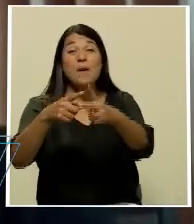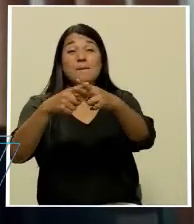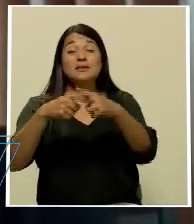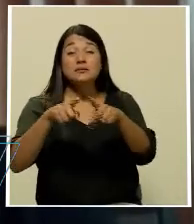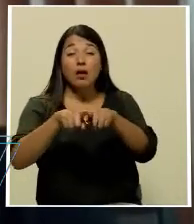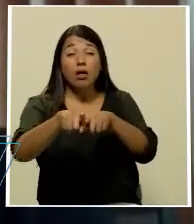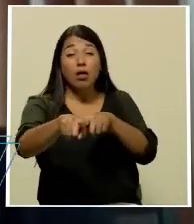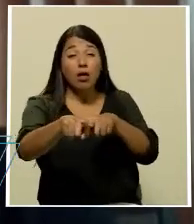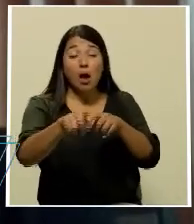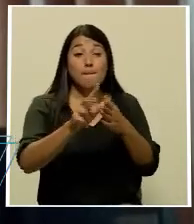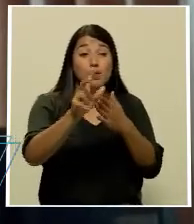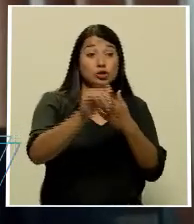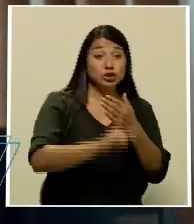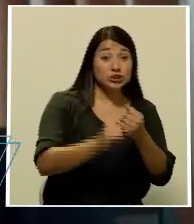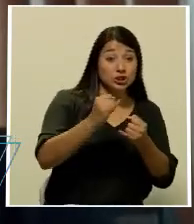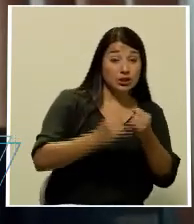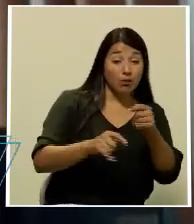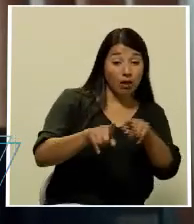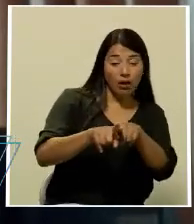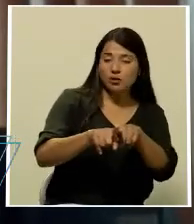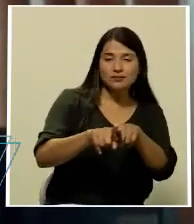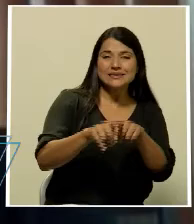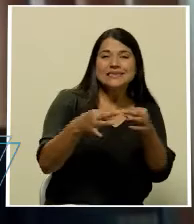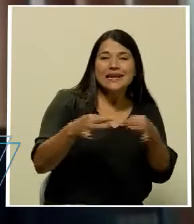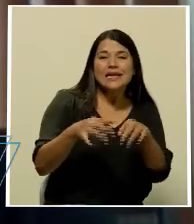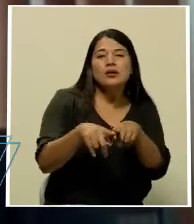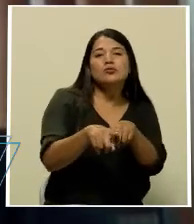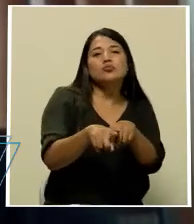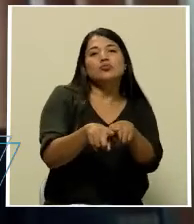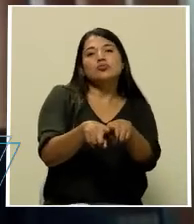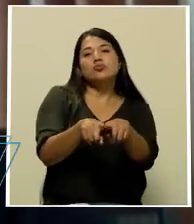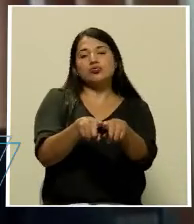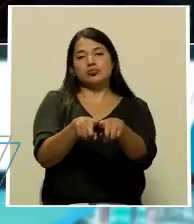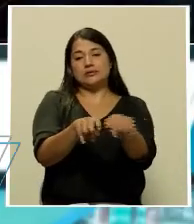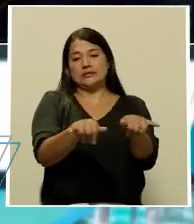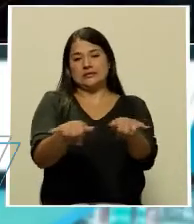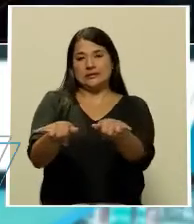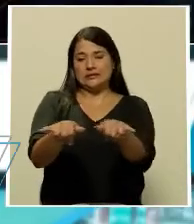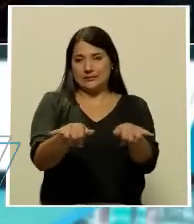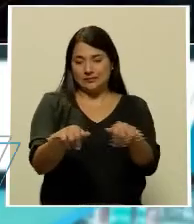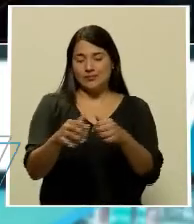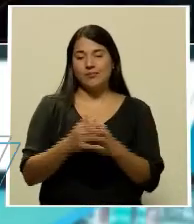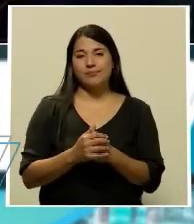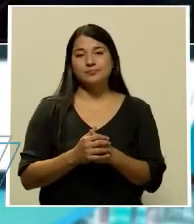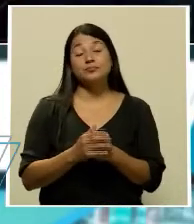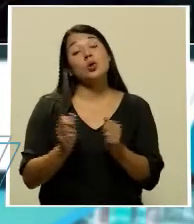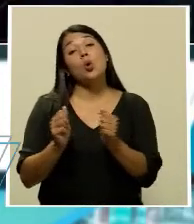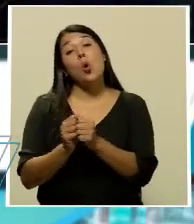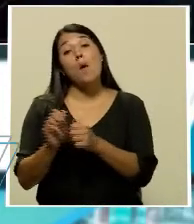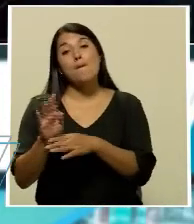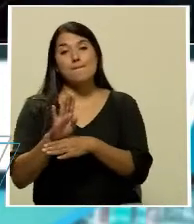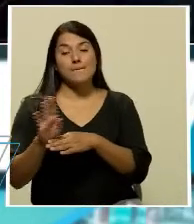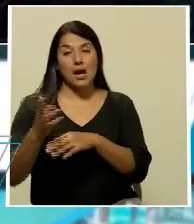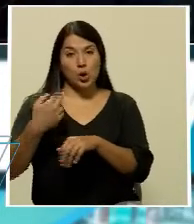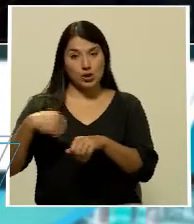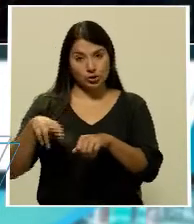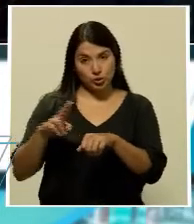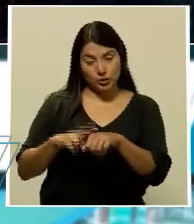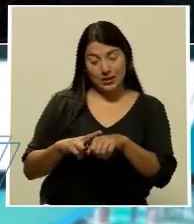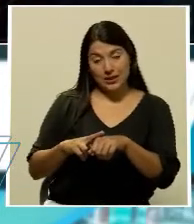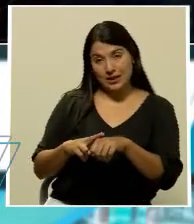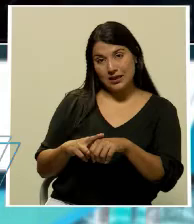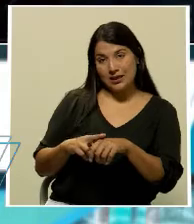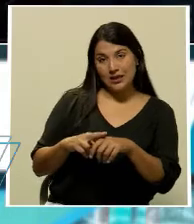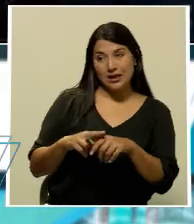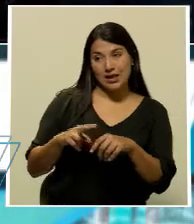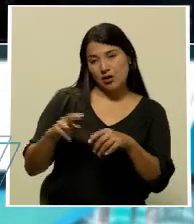acompañamiento fundamentalmente de los bancos locales nacionales. Doña Hazel, entiendo que la refinanciación, que